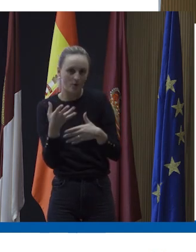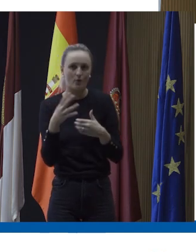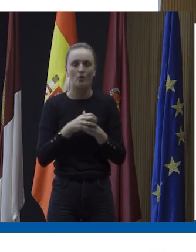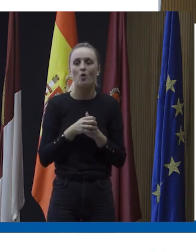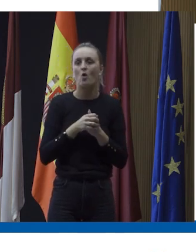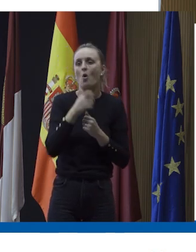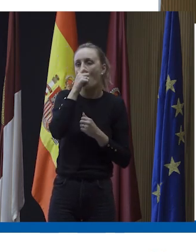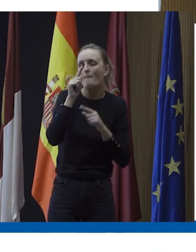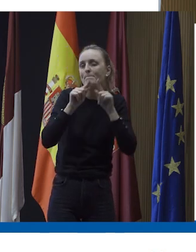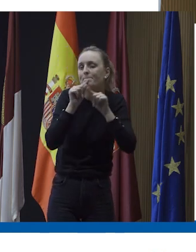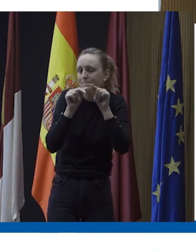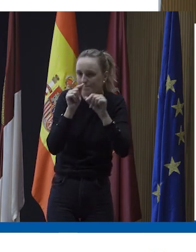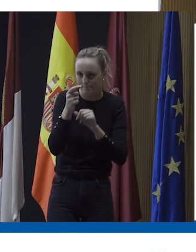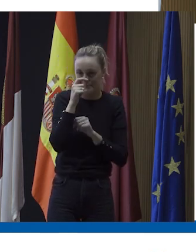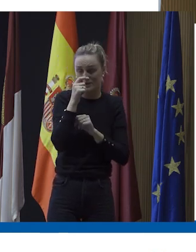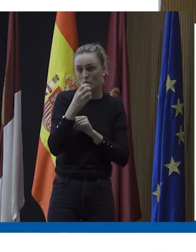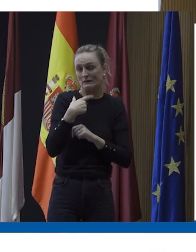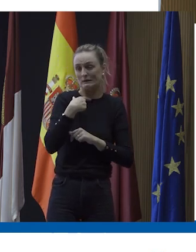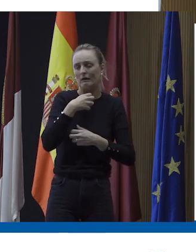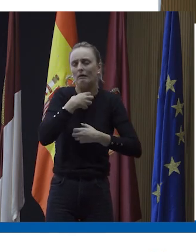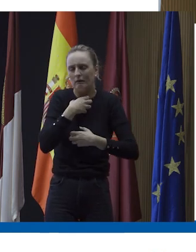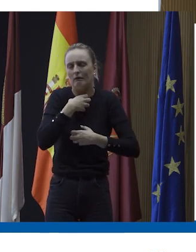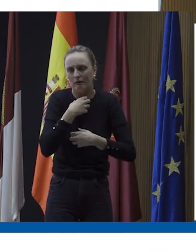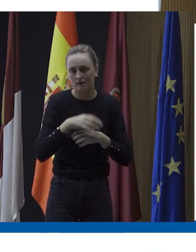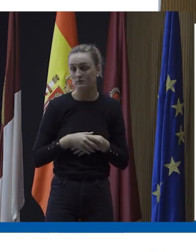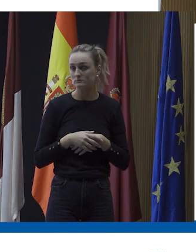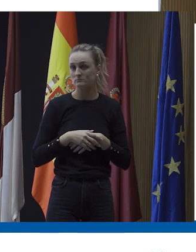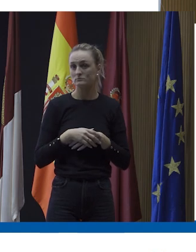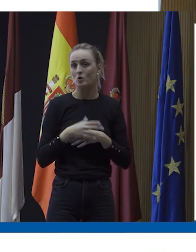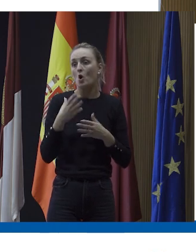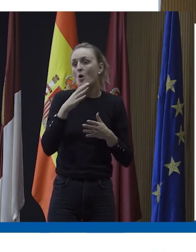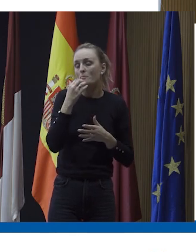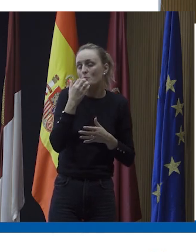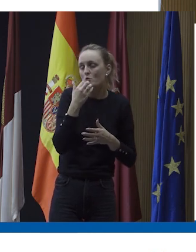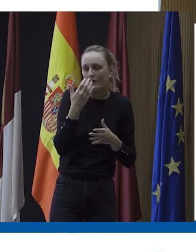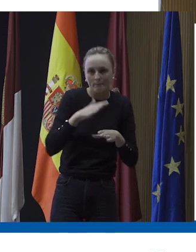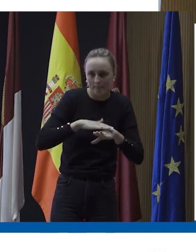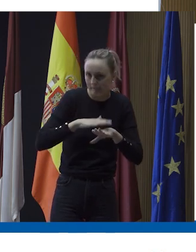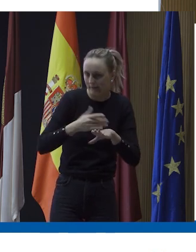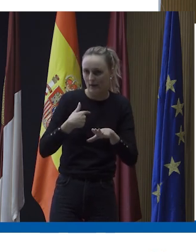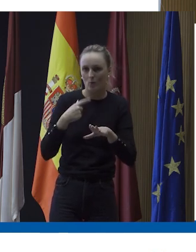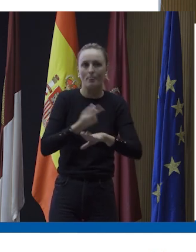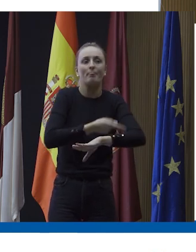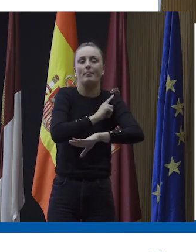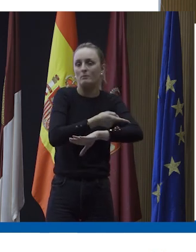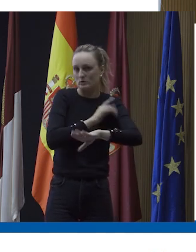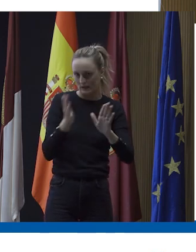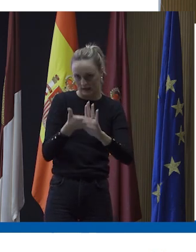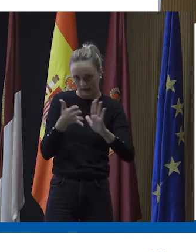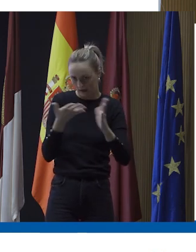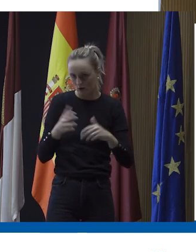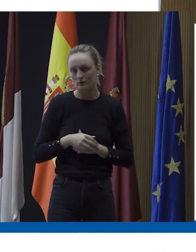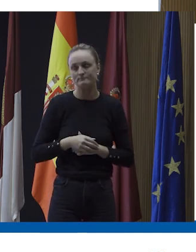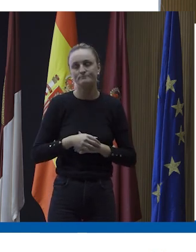un virus gripal y tenemos tos, ¿vale? Y todo eso, o porque practicamos algún deporte de riesgo, todo eso lo que hace es que se